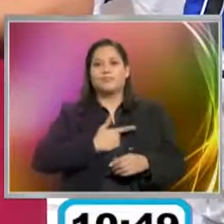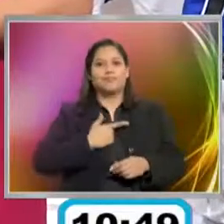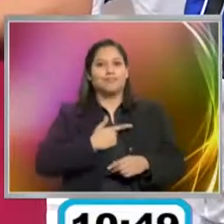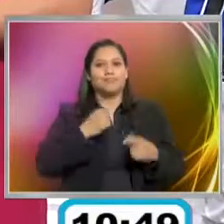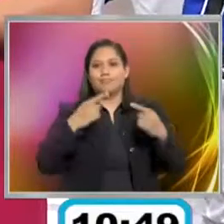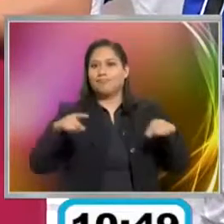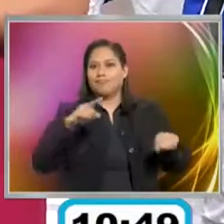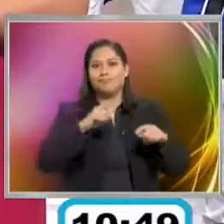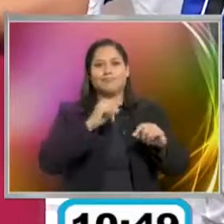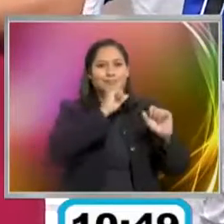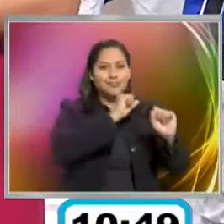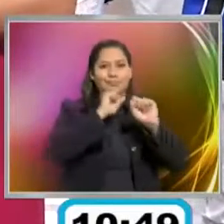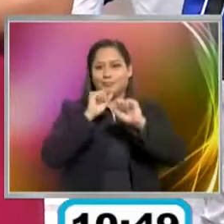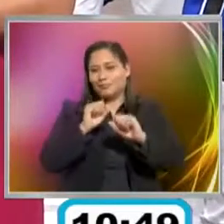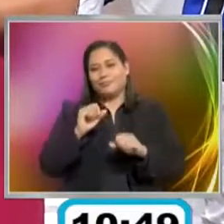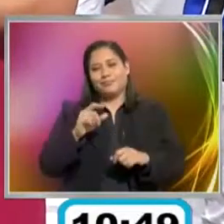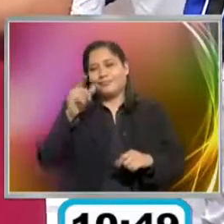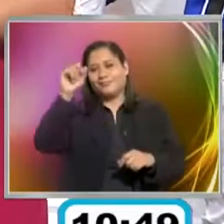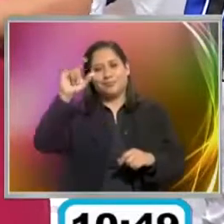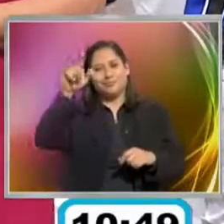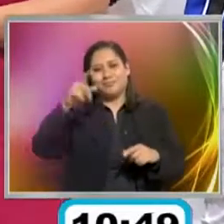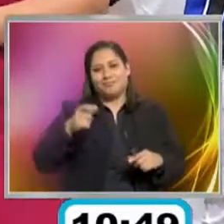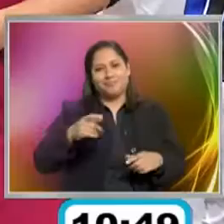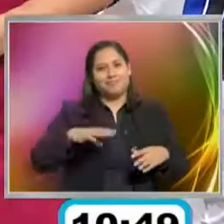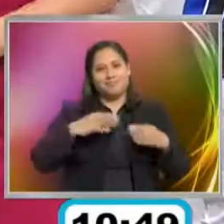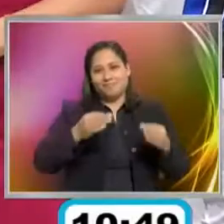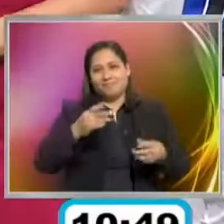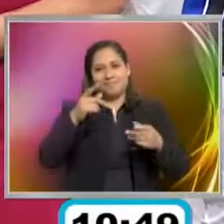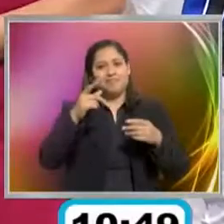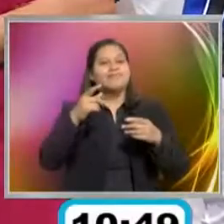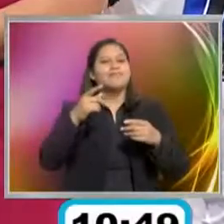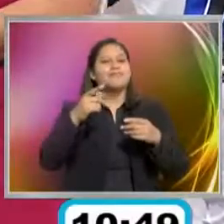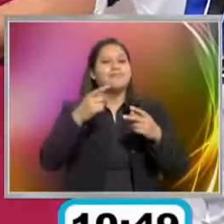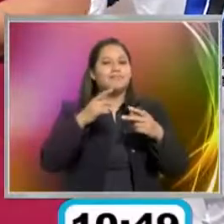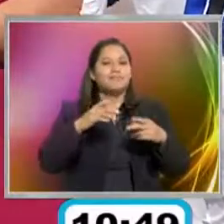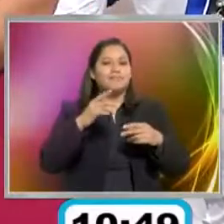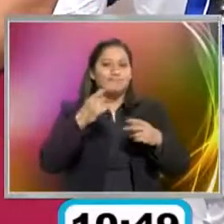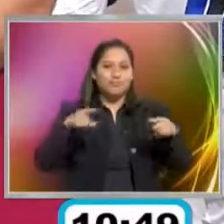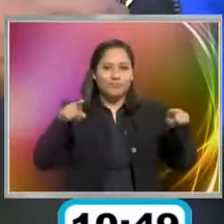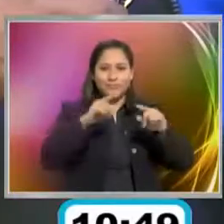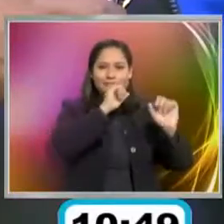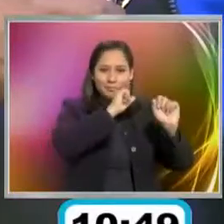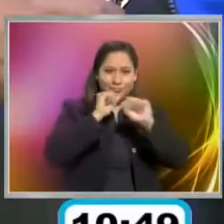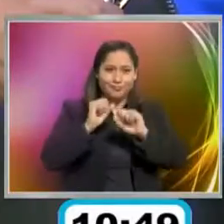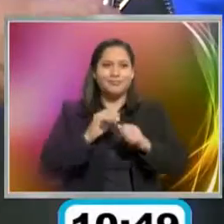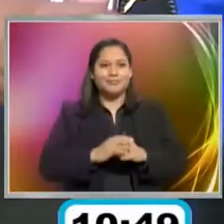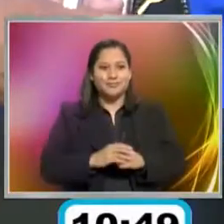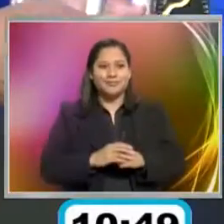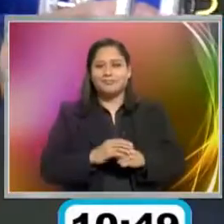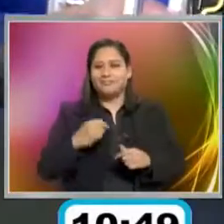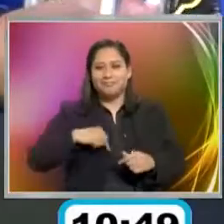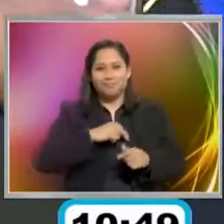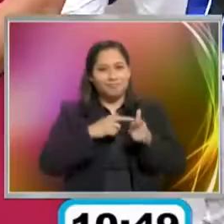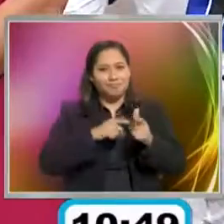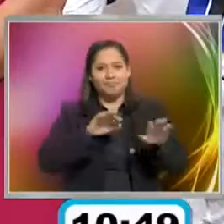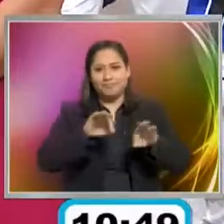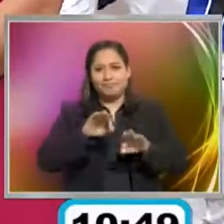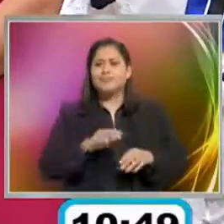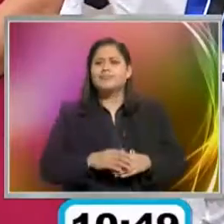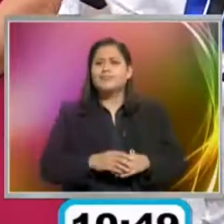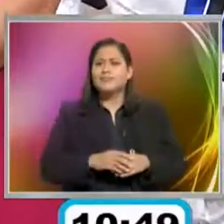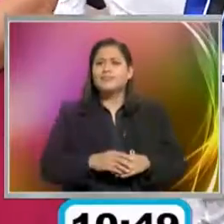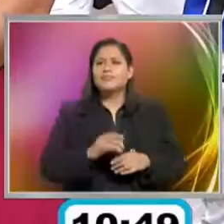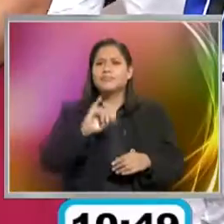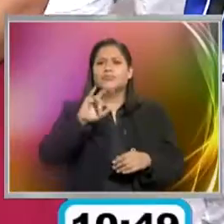tipo de música, Allá ¿verdad? no, pues es que la Sí. cuna de la banda Es la ya, ¿no? cuna, Entonces, exactamente. vamos a pasarla bien un ratito agradable y a seguir trabajando. Oye, cuéntanos, ¿qué